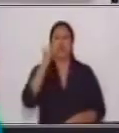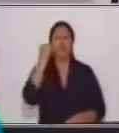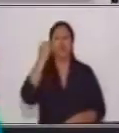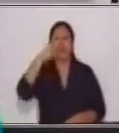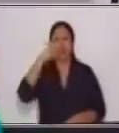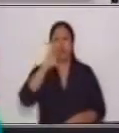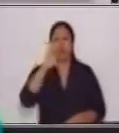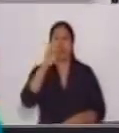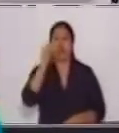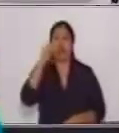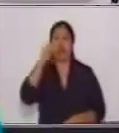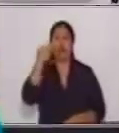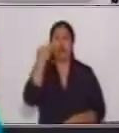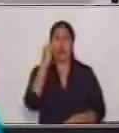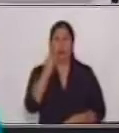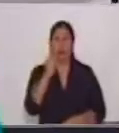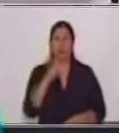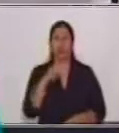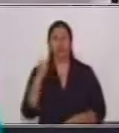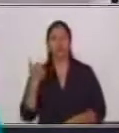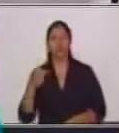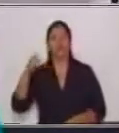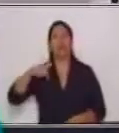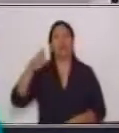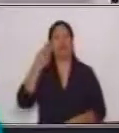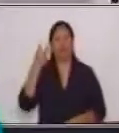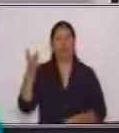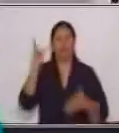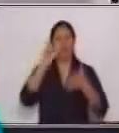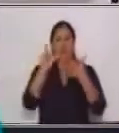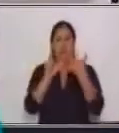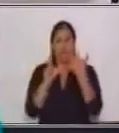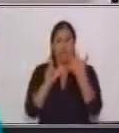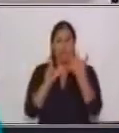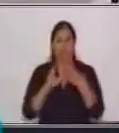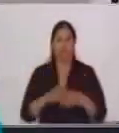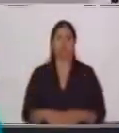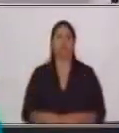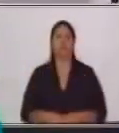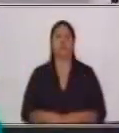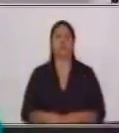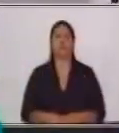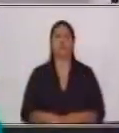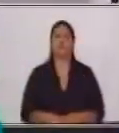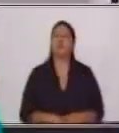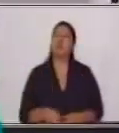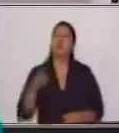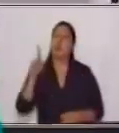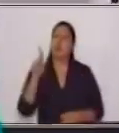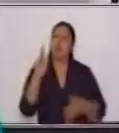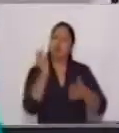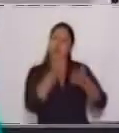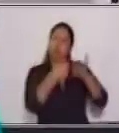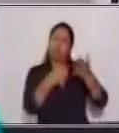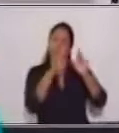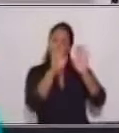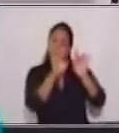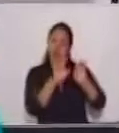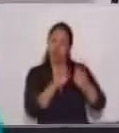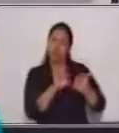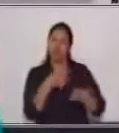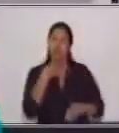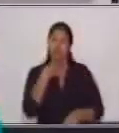Ahora veamos sus características. Es un escrito serio y fundamentado